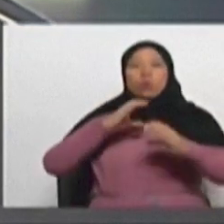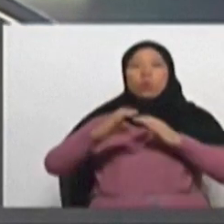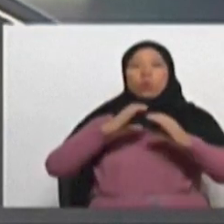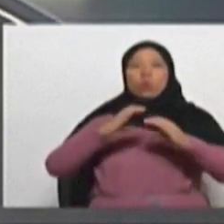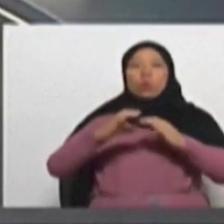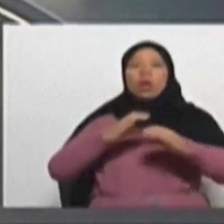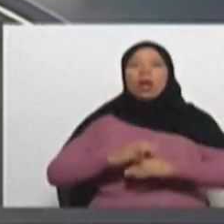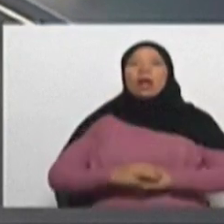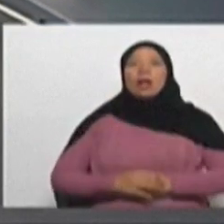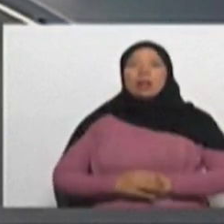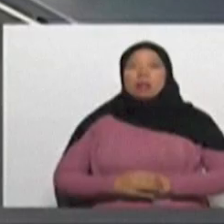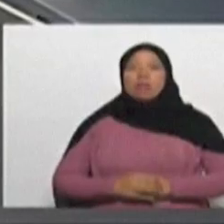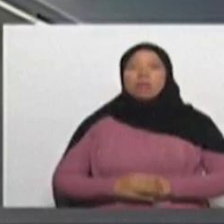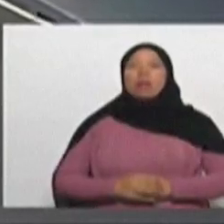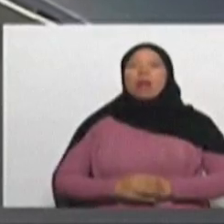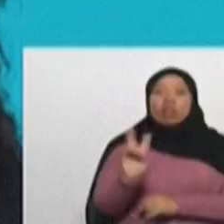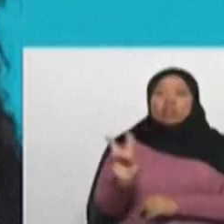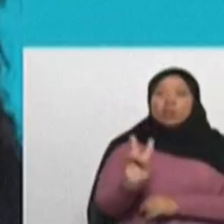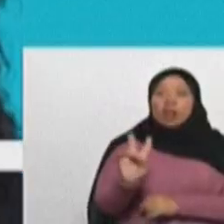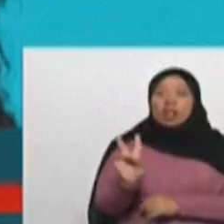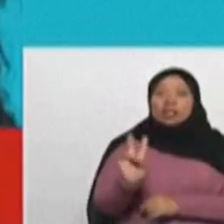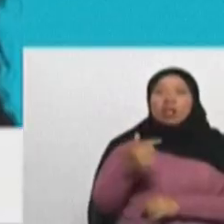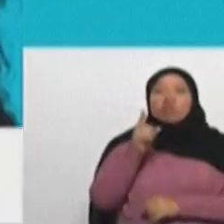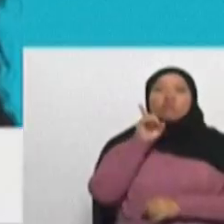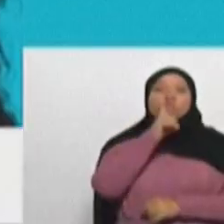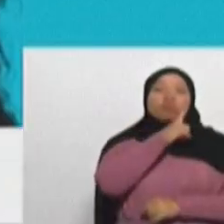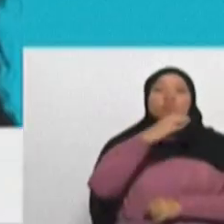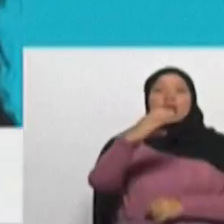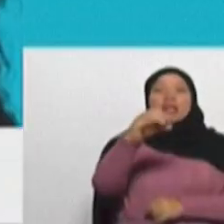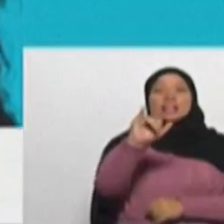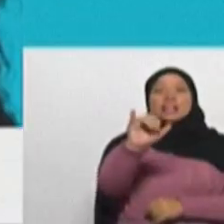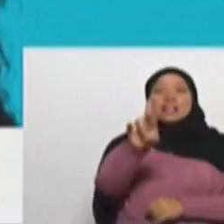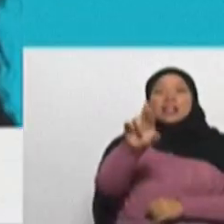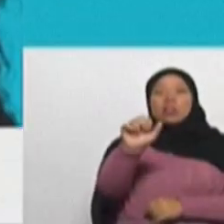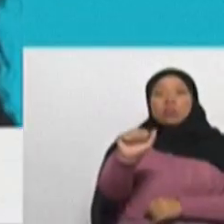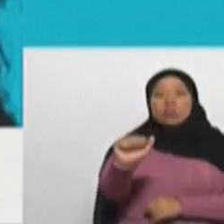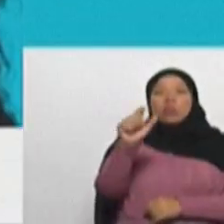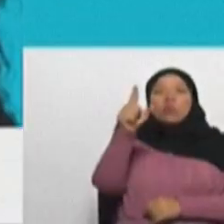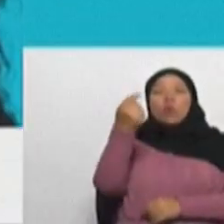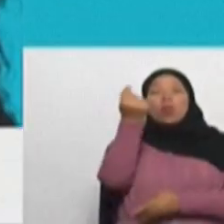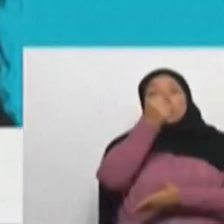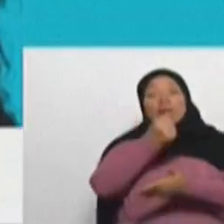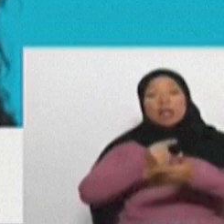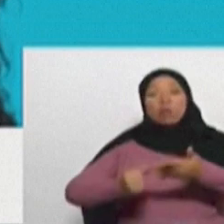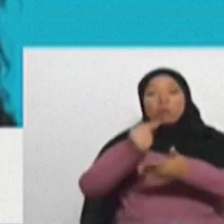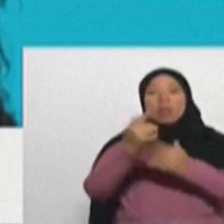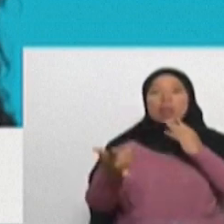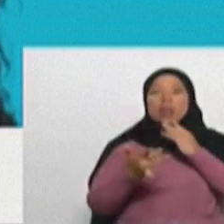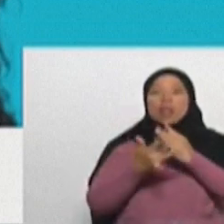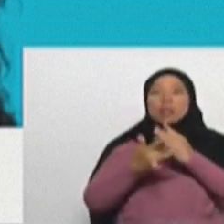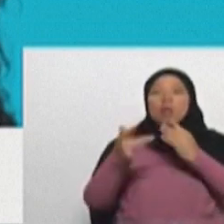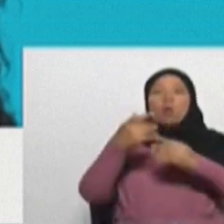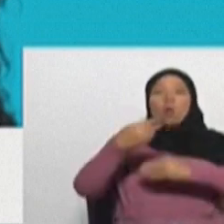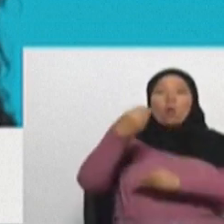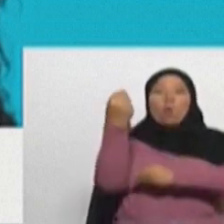compañera del presidente. Mi nombre es Cira. Fui creada bajo los parámetros de inteligencia artificial para